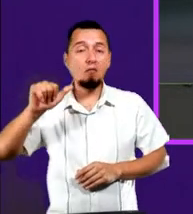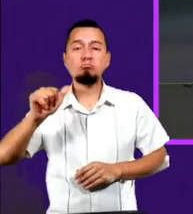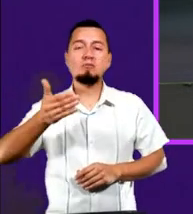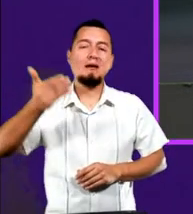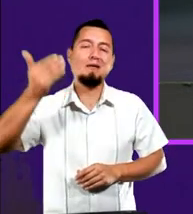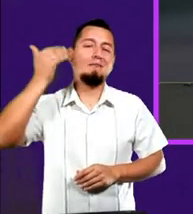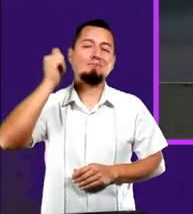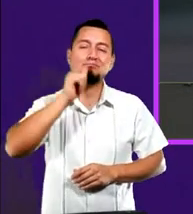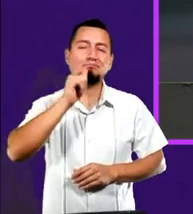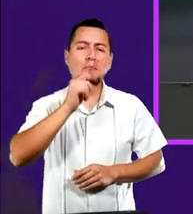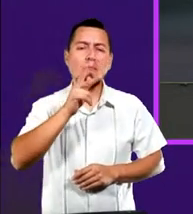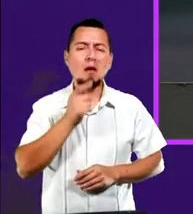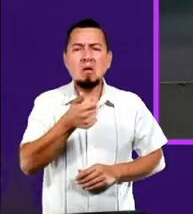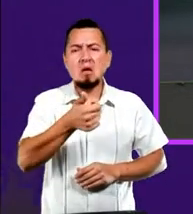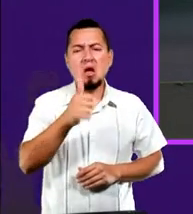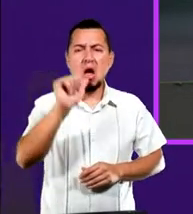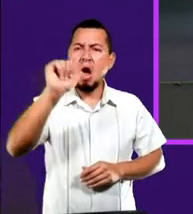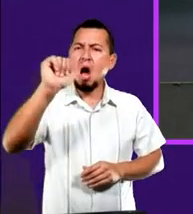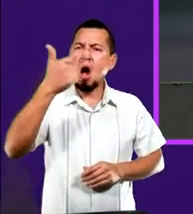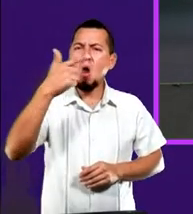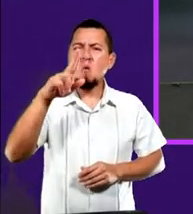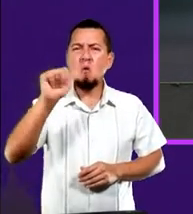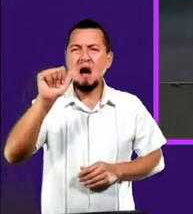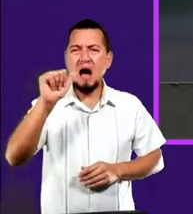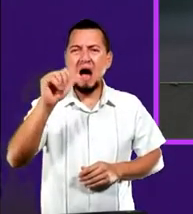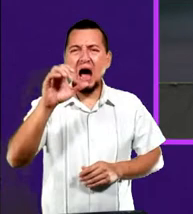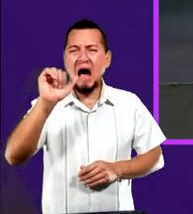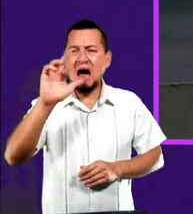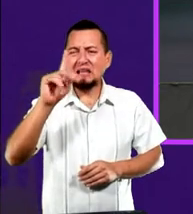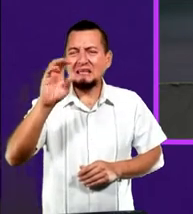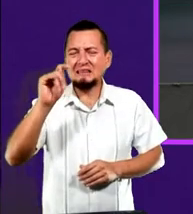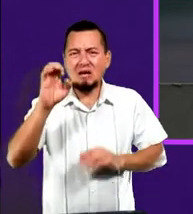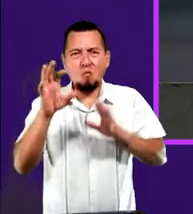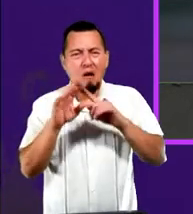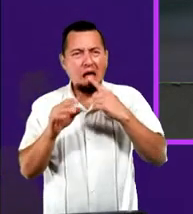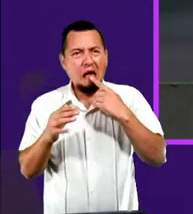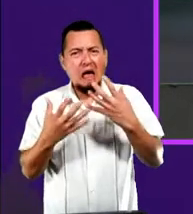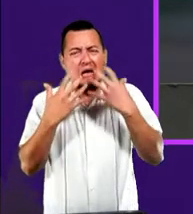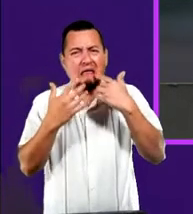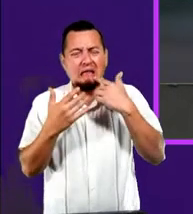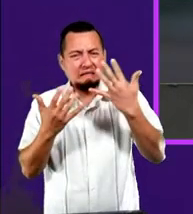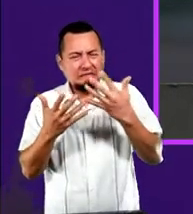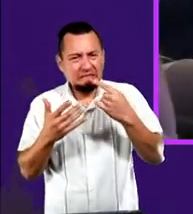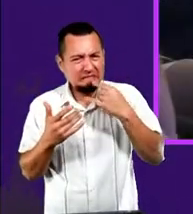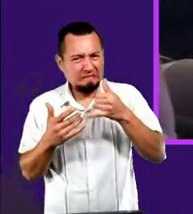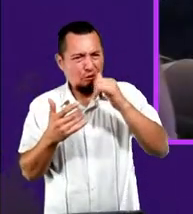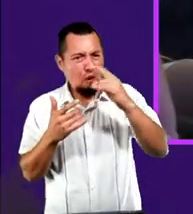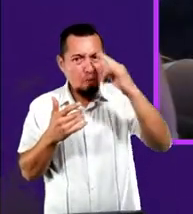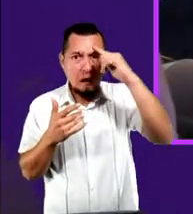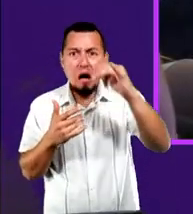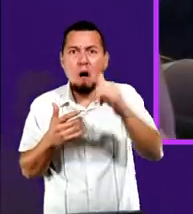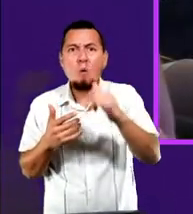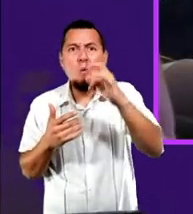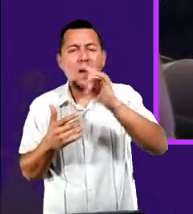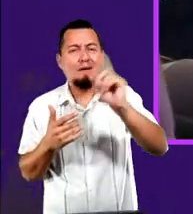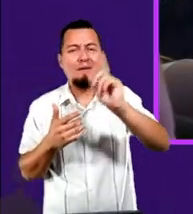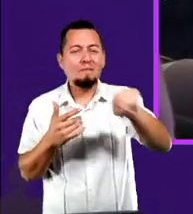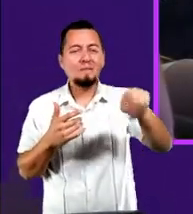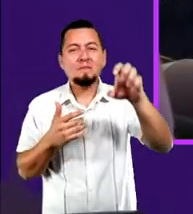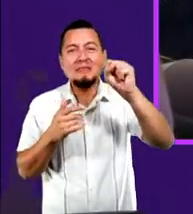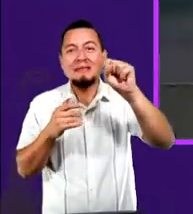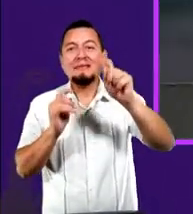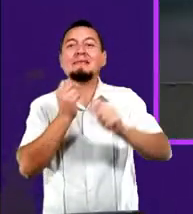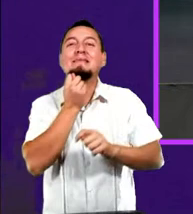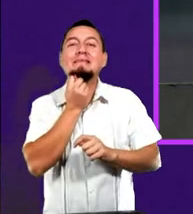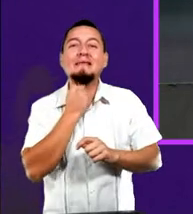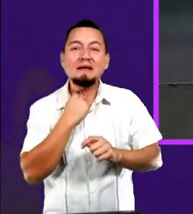más importantes de Jalisco cuando se exportara a otros territorios. En su informe